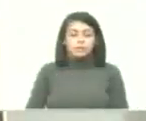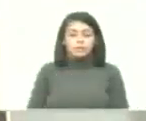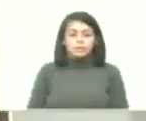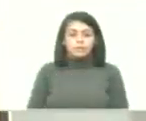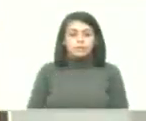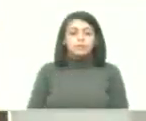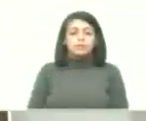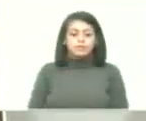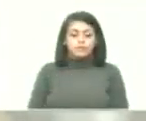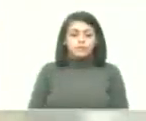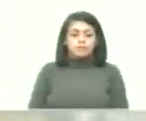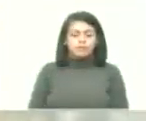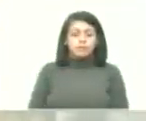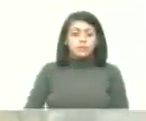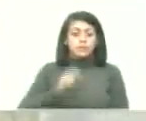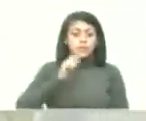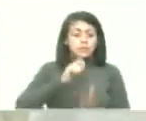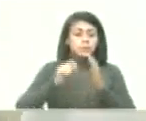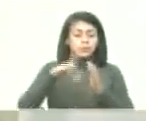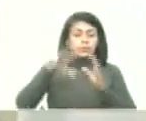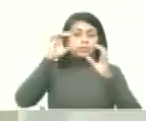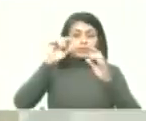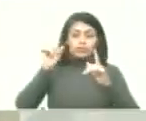sonó un triquitrack, ni siquiera fue un triquitrack, y creo que alguien gritó